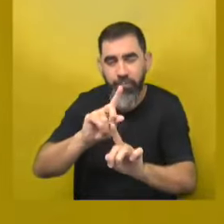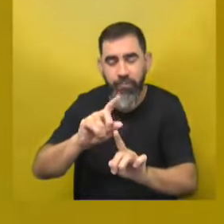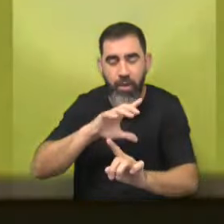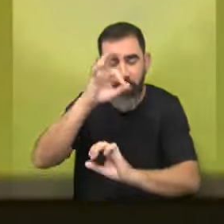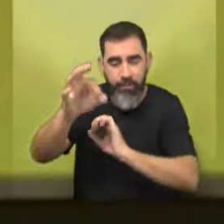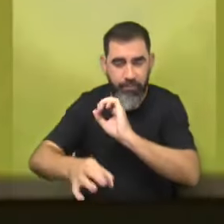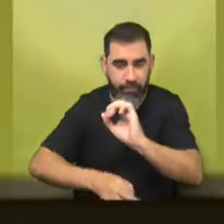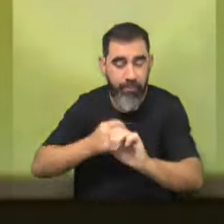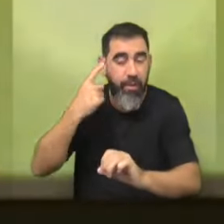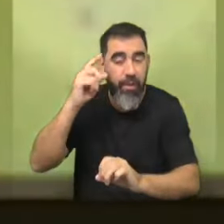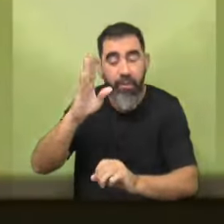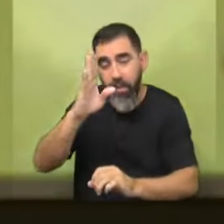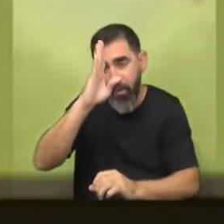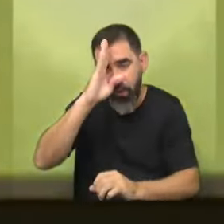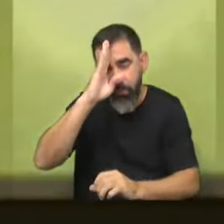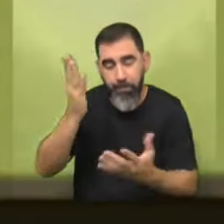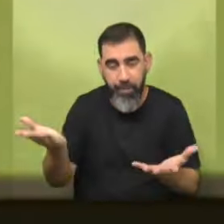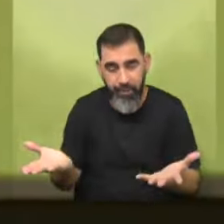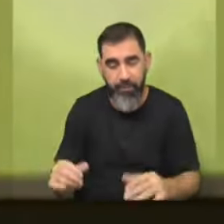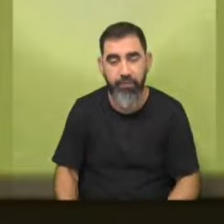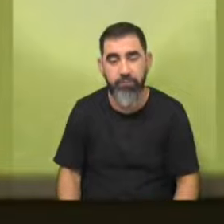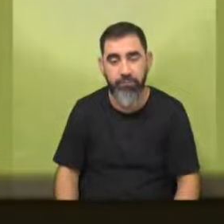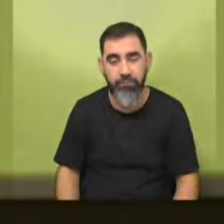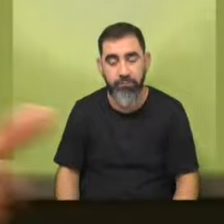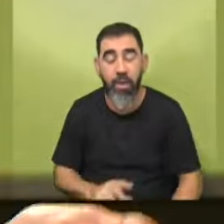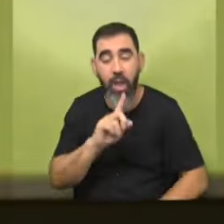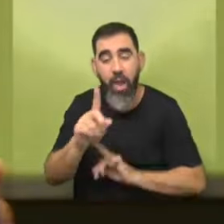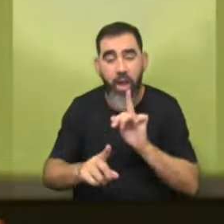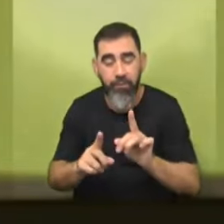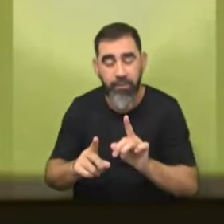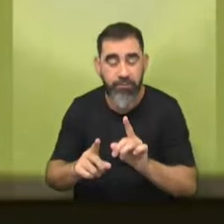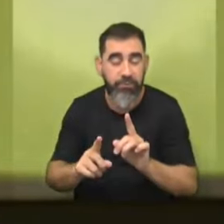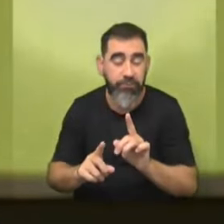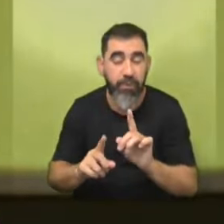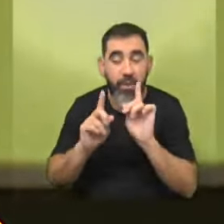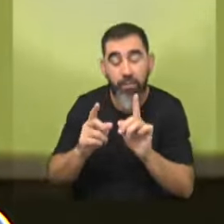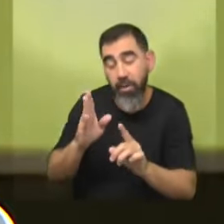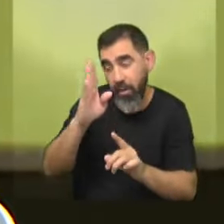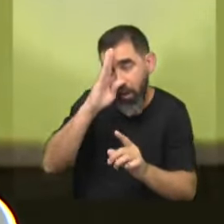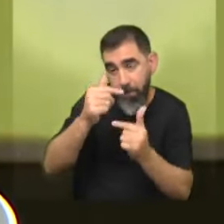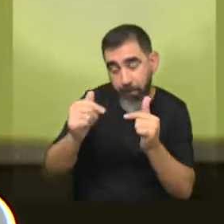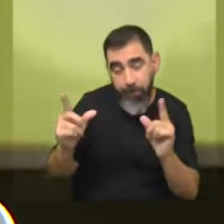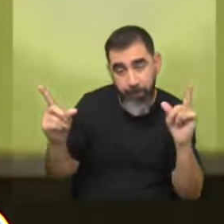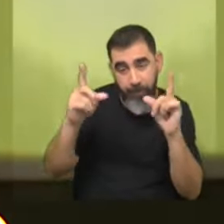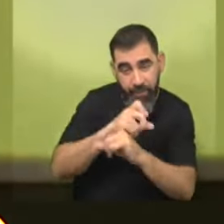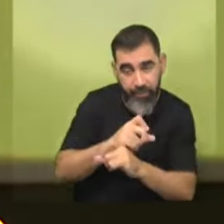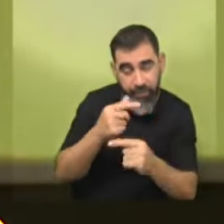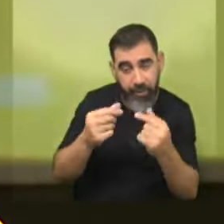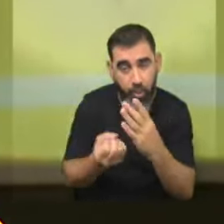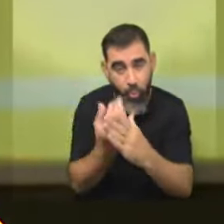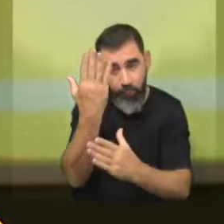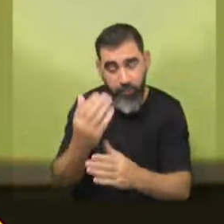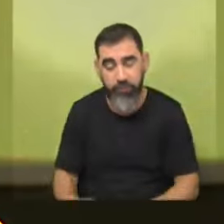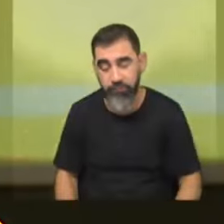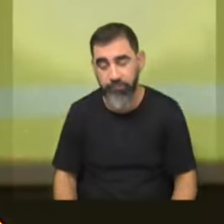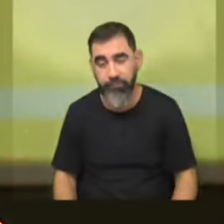La idea era aprender, ponerse un problema difícil para aprender. Cada tanto en la academia, en todos lados, hay que ponerse un problema difícil para aprender cosas nuevas. Si no, siempre